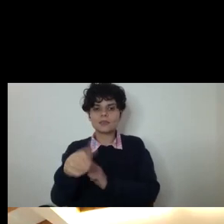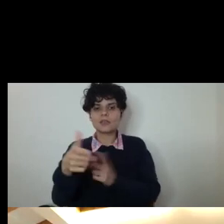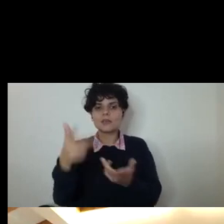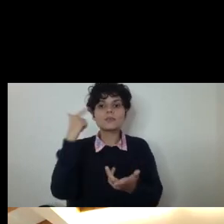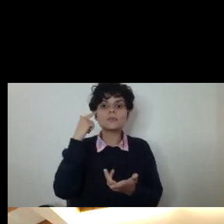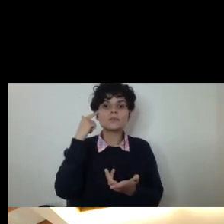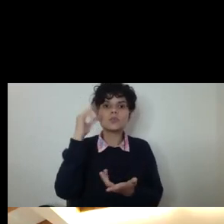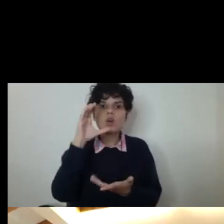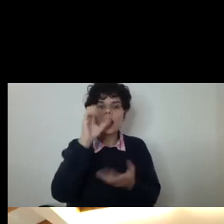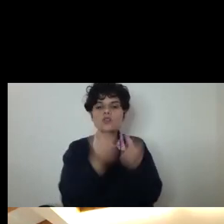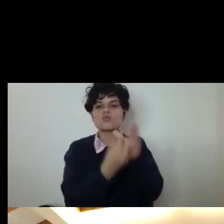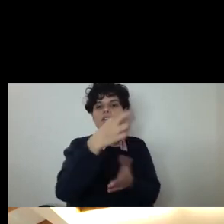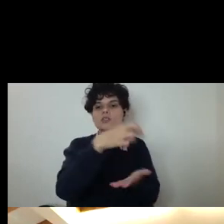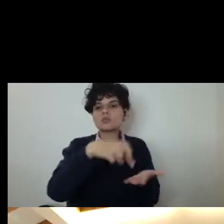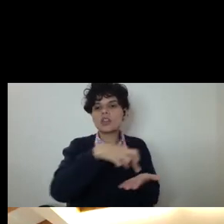proteínas.